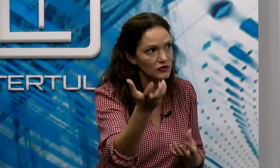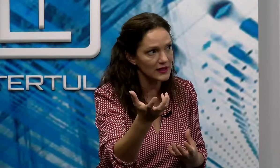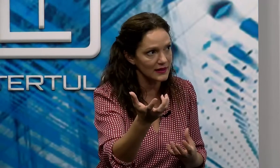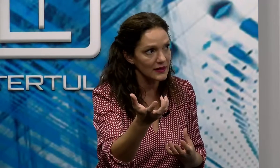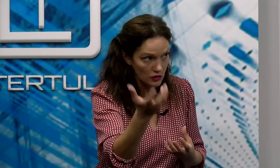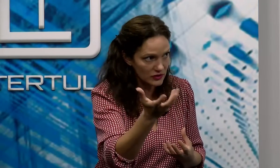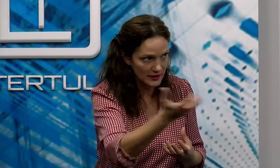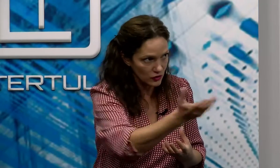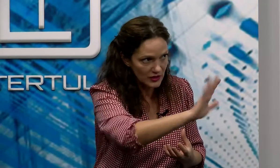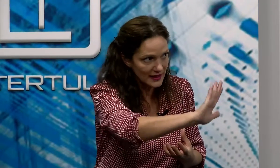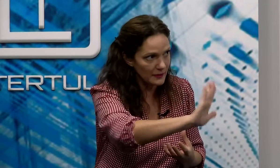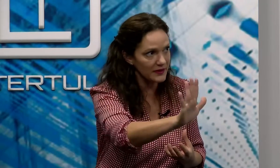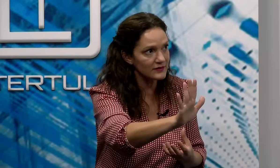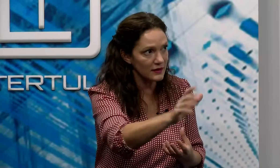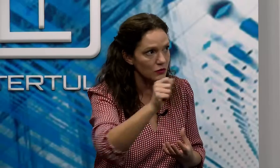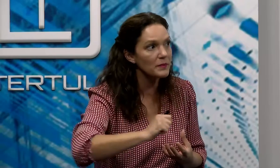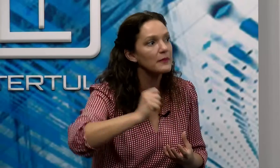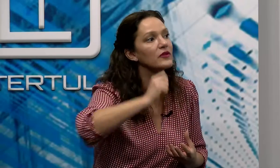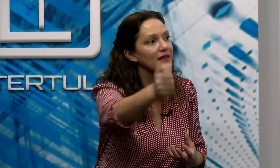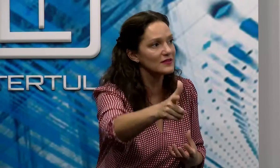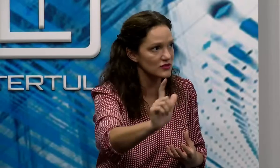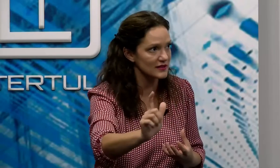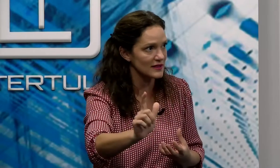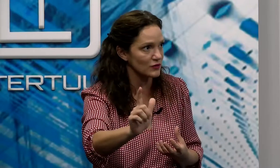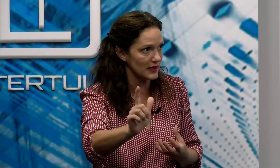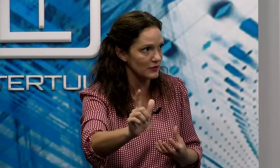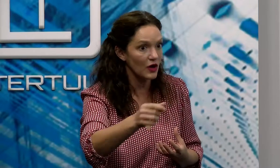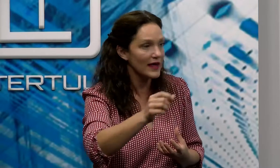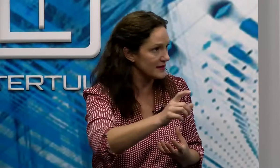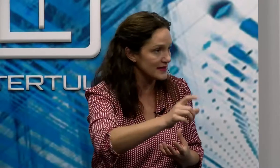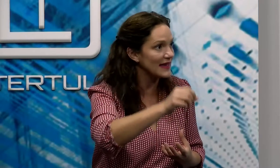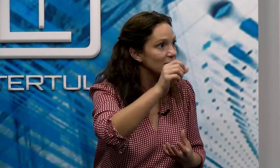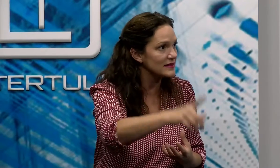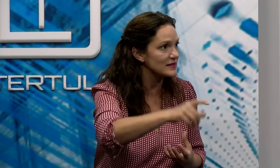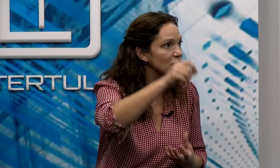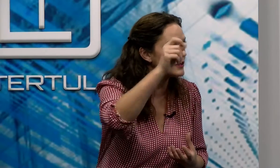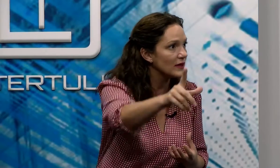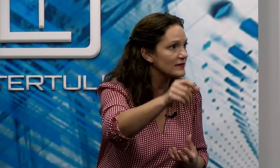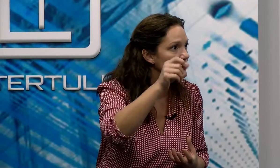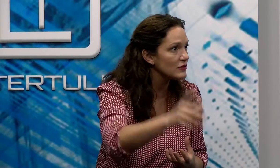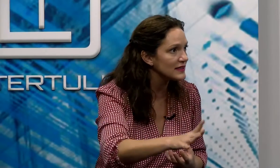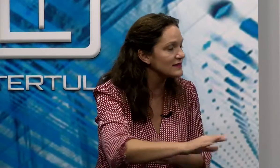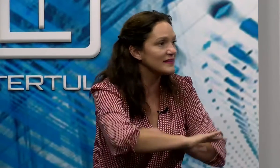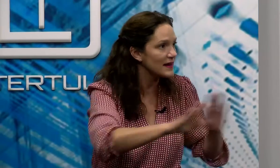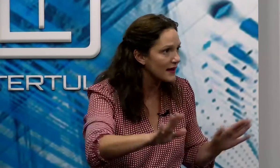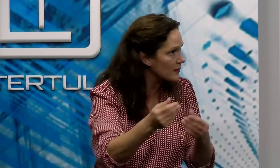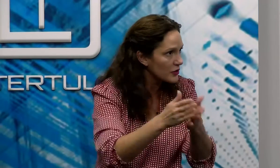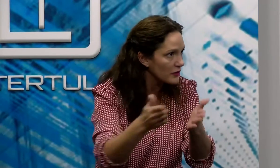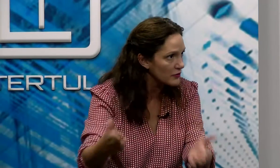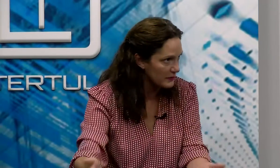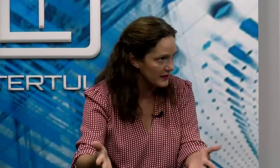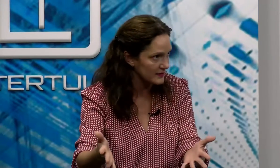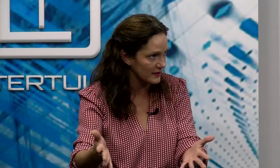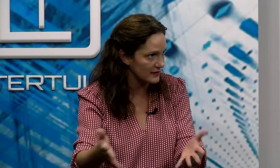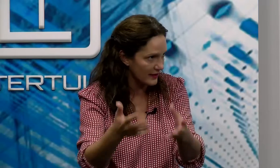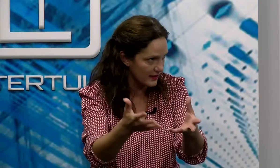expediente. No lo tienen. No tienen expediente de ninguno para poder dar esos 700.000 euros. Es decir, que ni 25, ni 41, ni 33, nada, porque